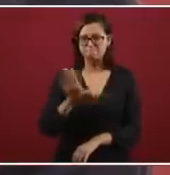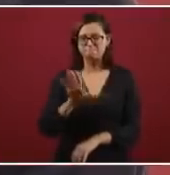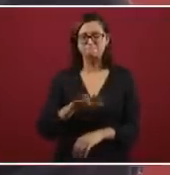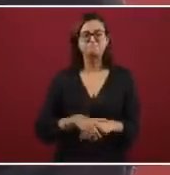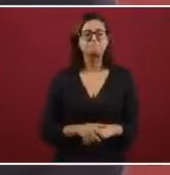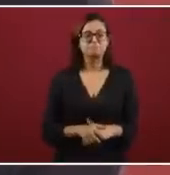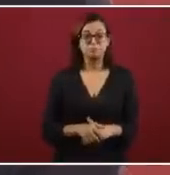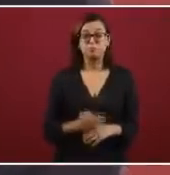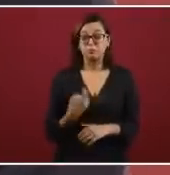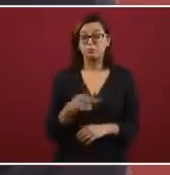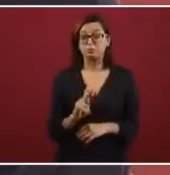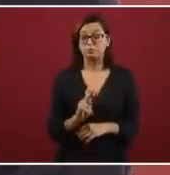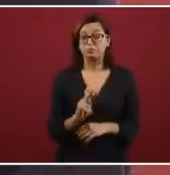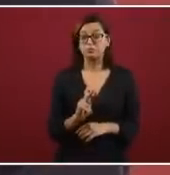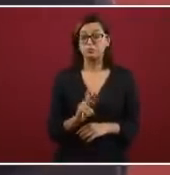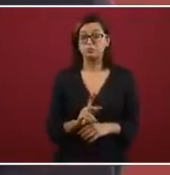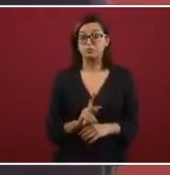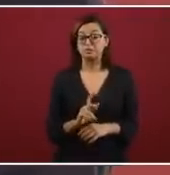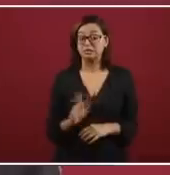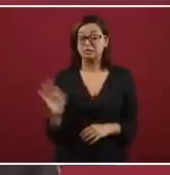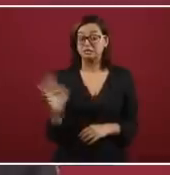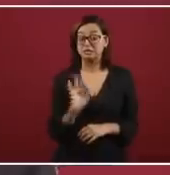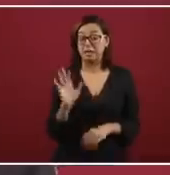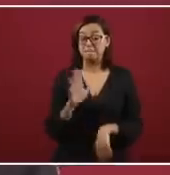mejor sería más